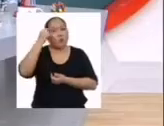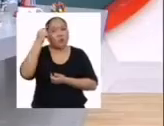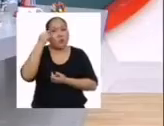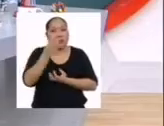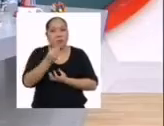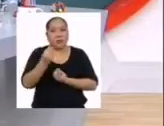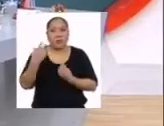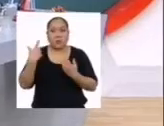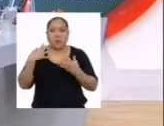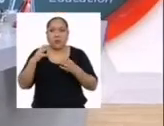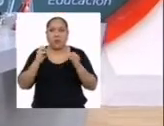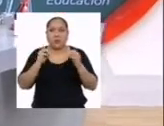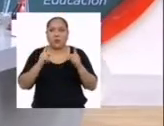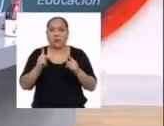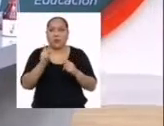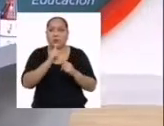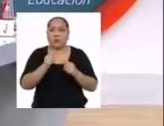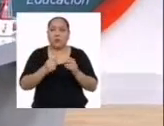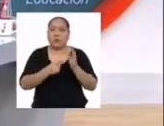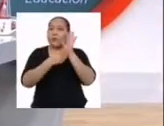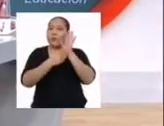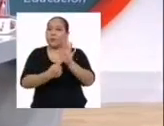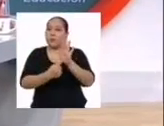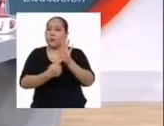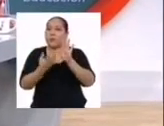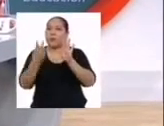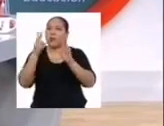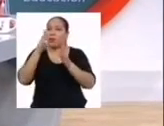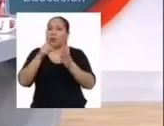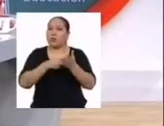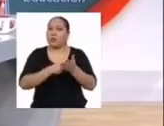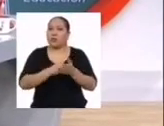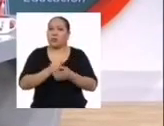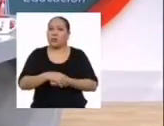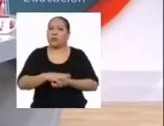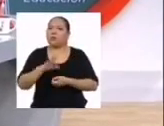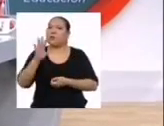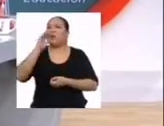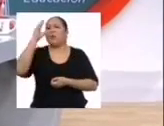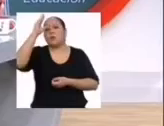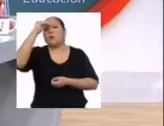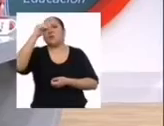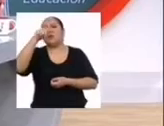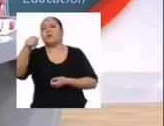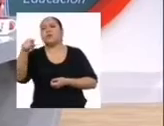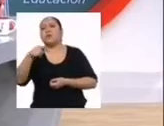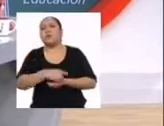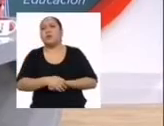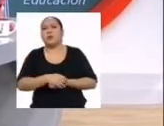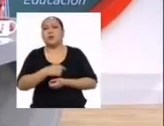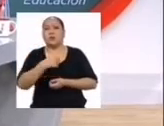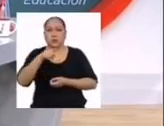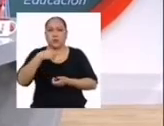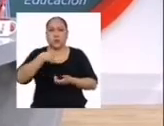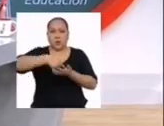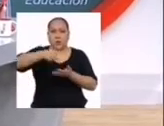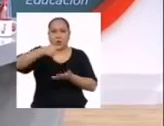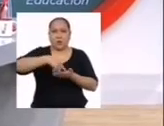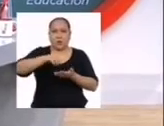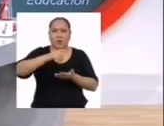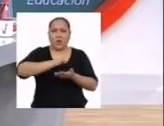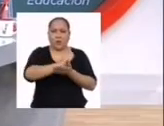Las oportunidades no se presentan dos veces. Oigan chicos, ¿alguno de ustedes envió mi artículo sobre